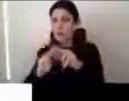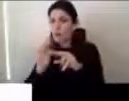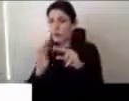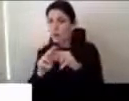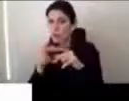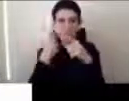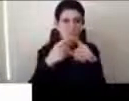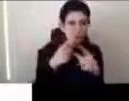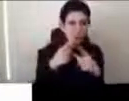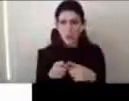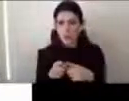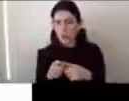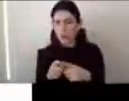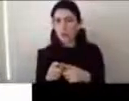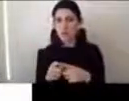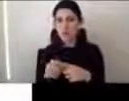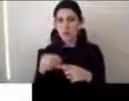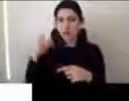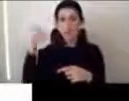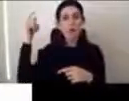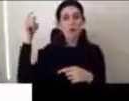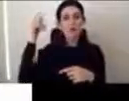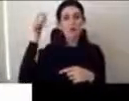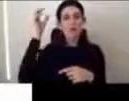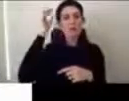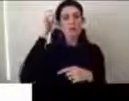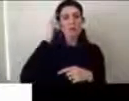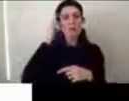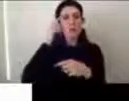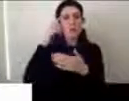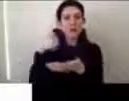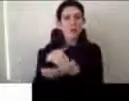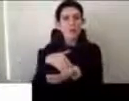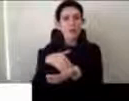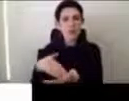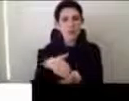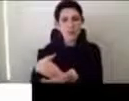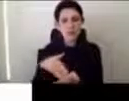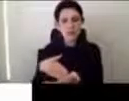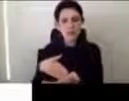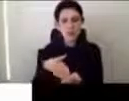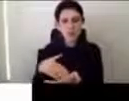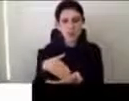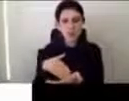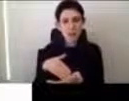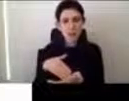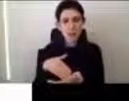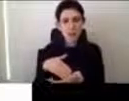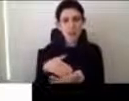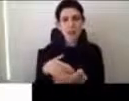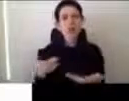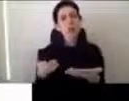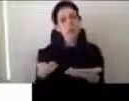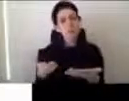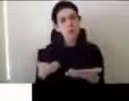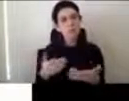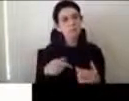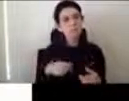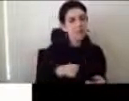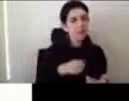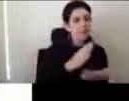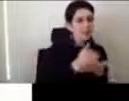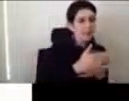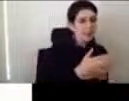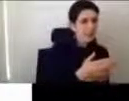la flexibilidad cognitiva. Y es aquí donde a veces pienso, ¿cómo? Si no me resulta de una manera, ¿de